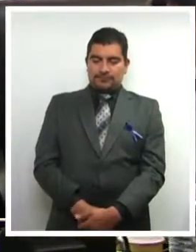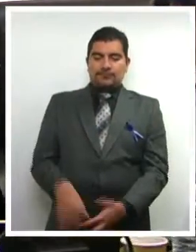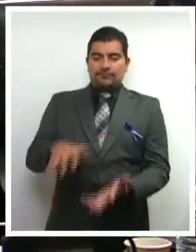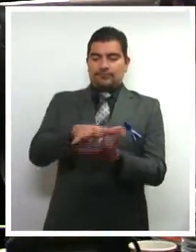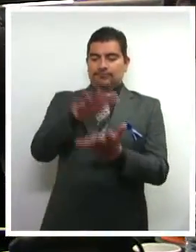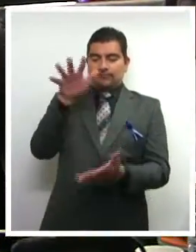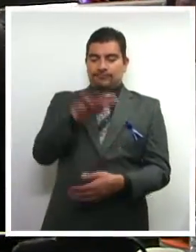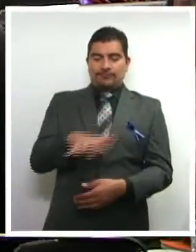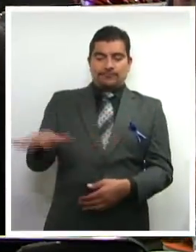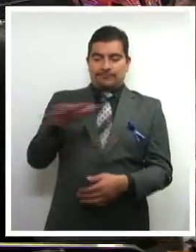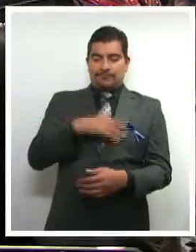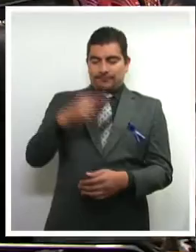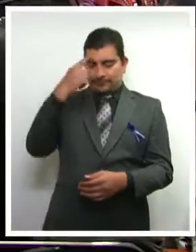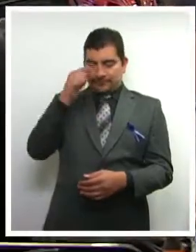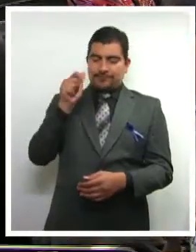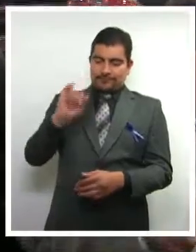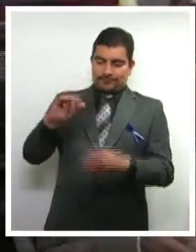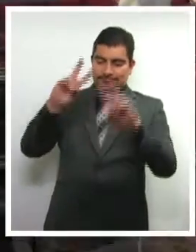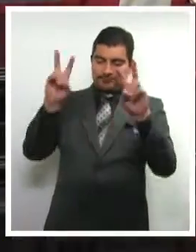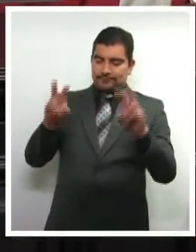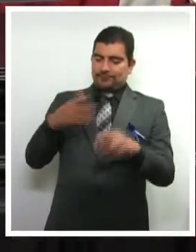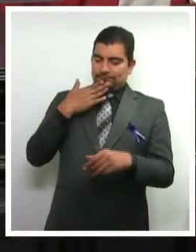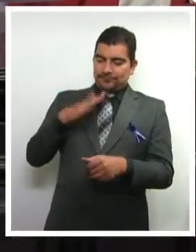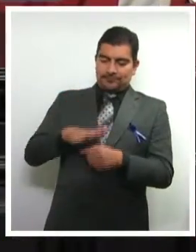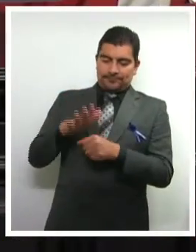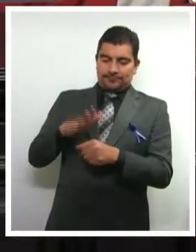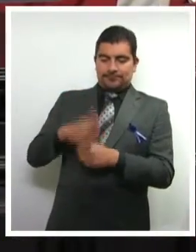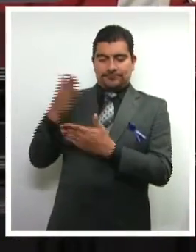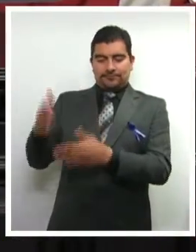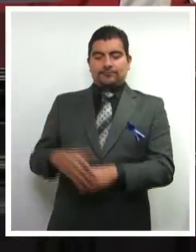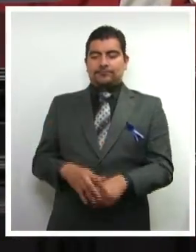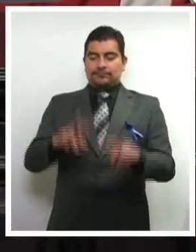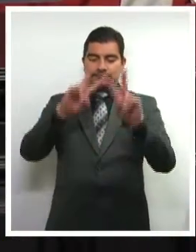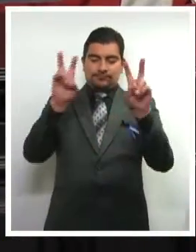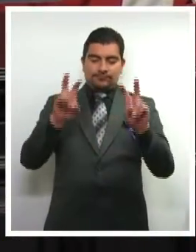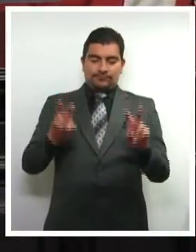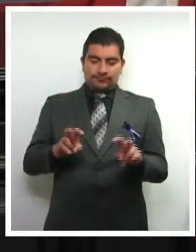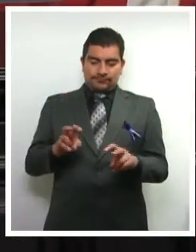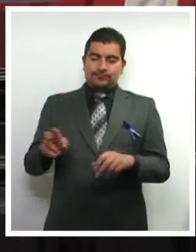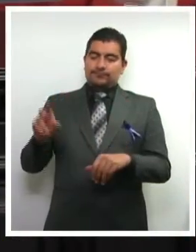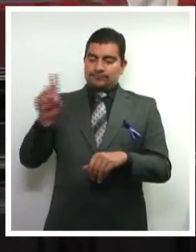Mayoría por la afirmativa, señor presidente. Se aprueba el orden del día.